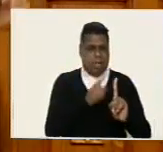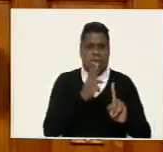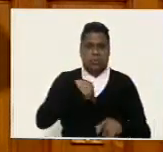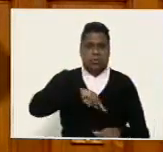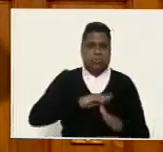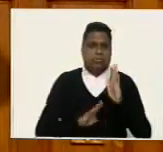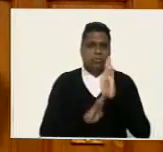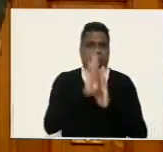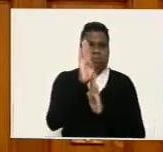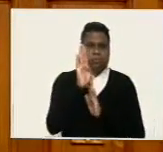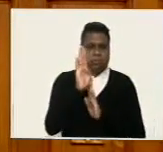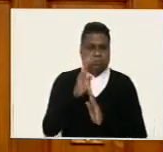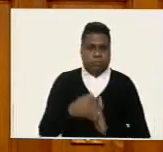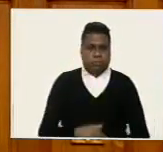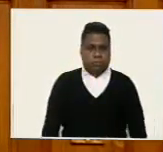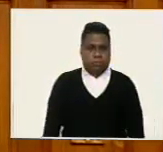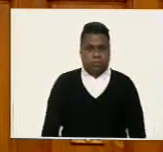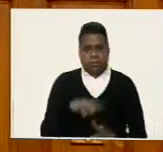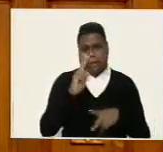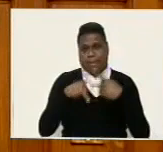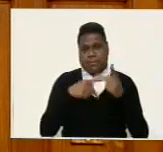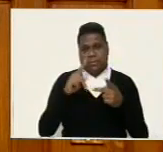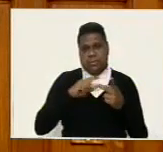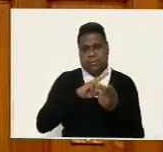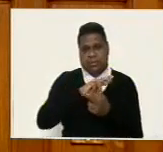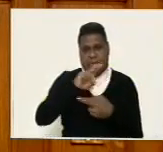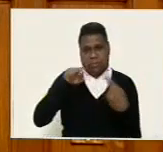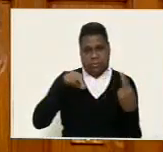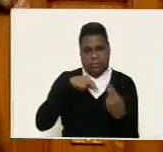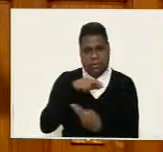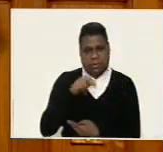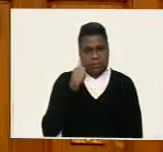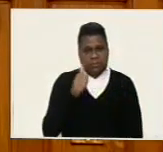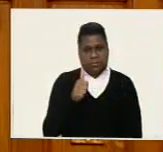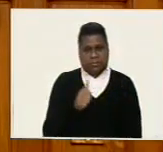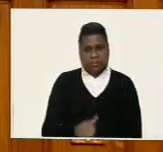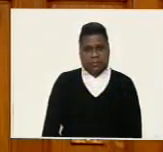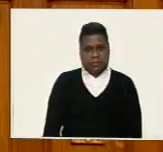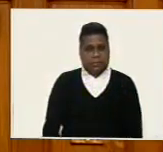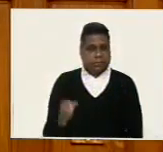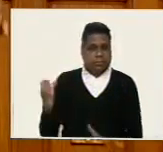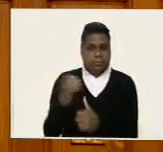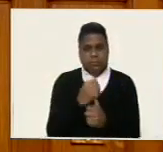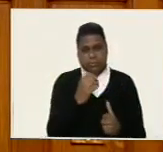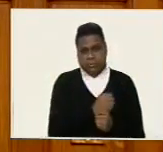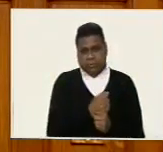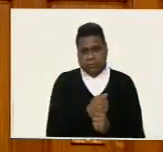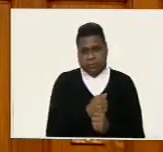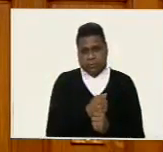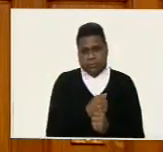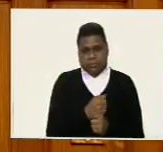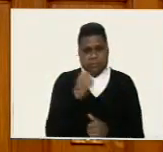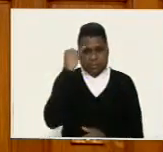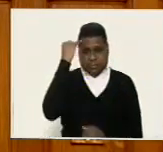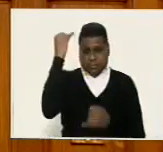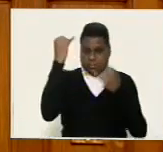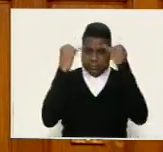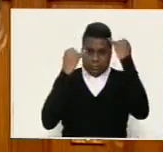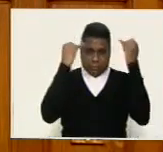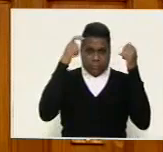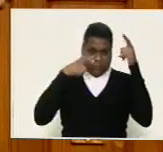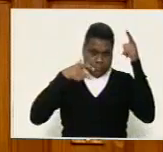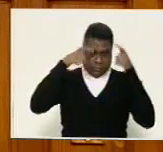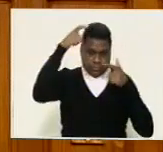Haremos irreversible el proceso revolucionario. Lograremos consolidar el legado del comandante